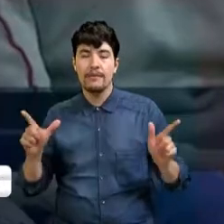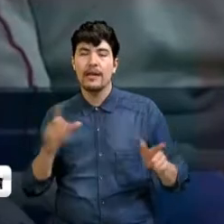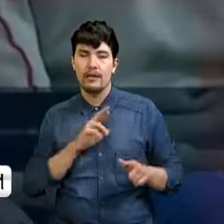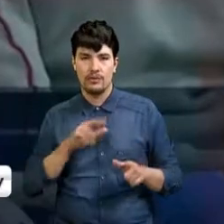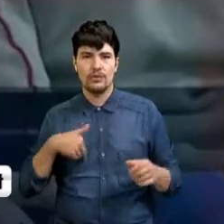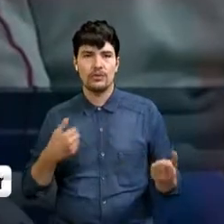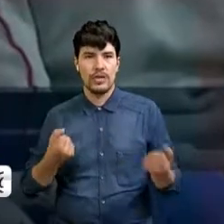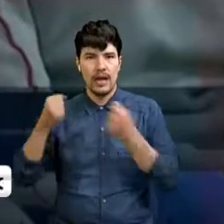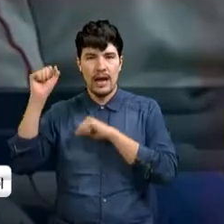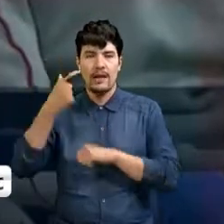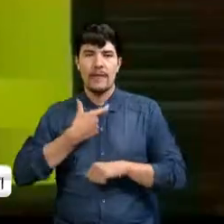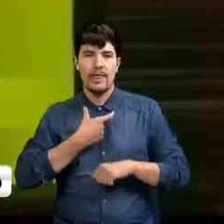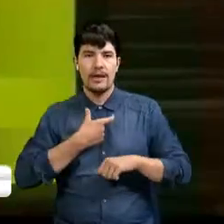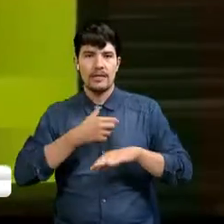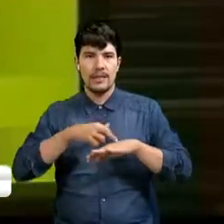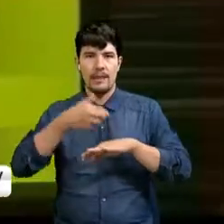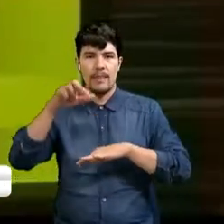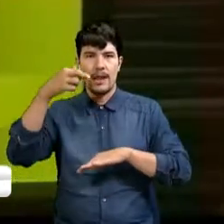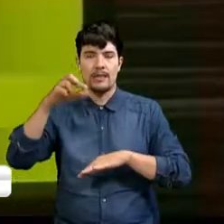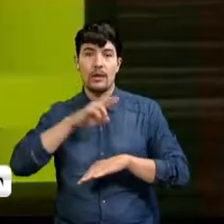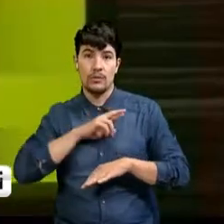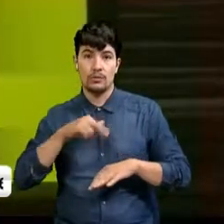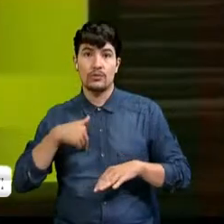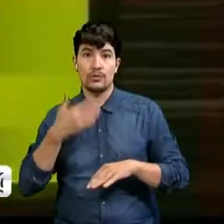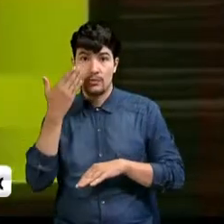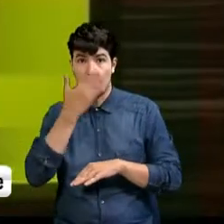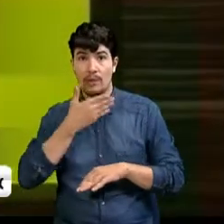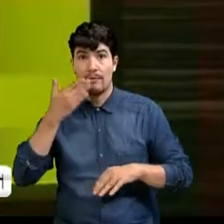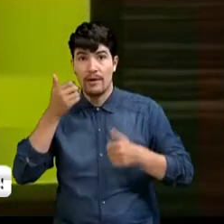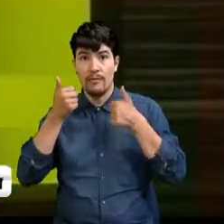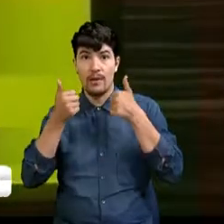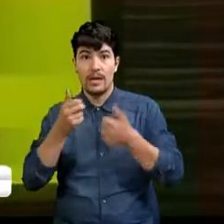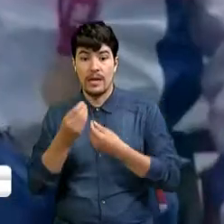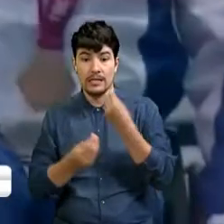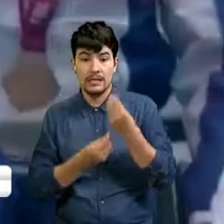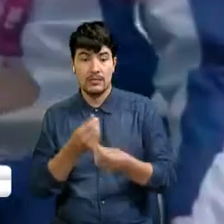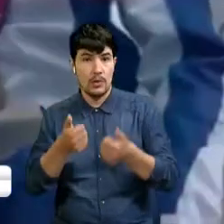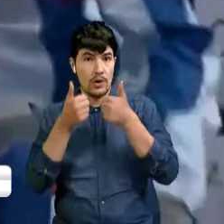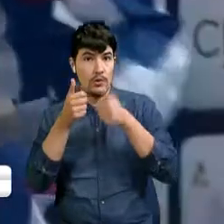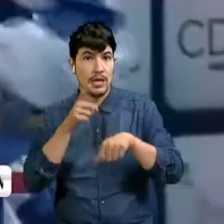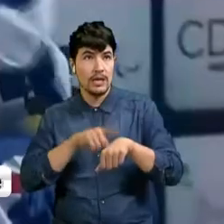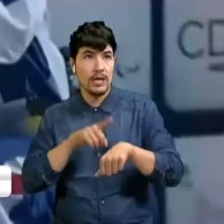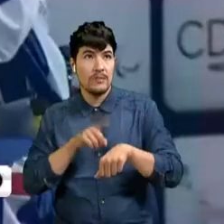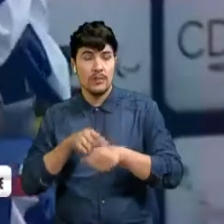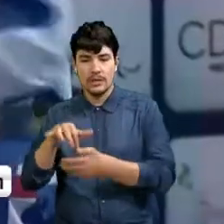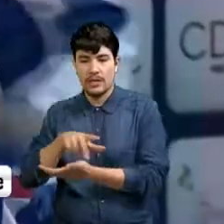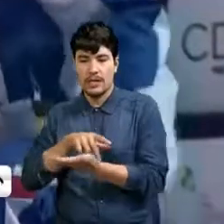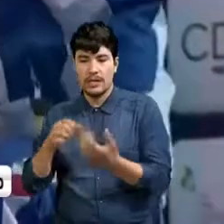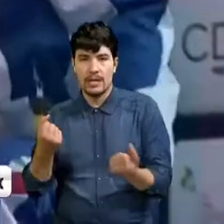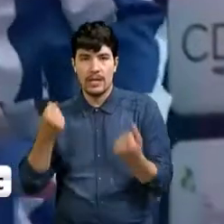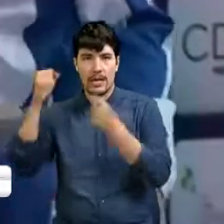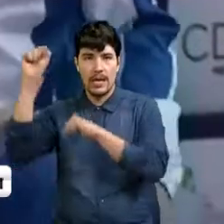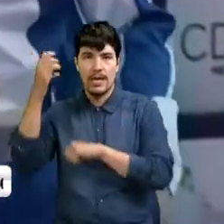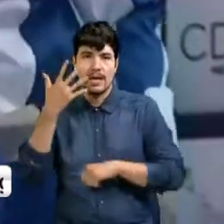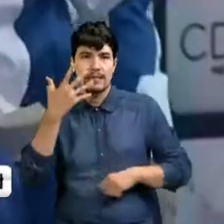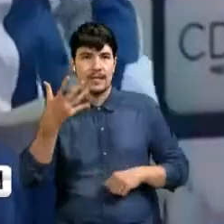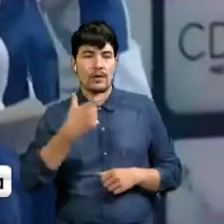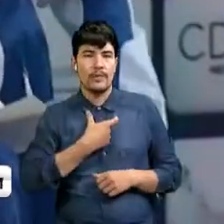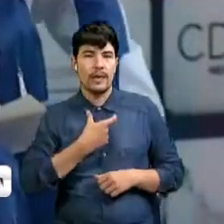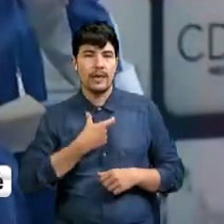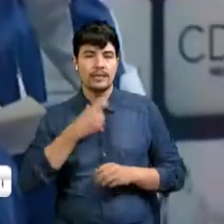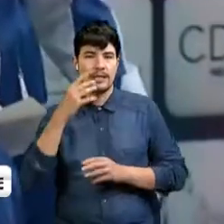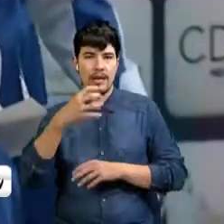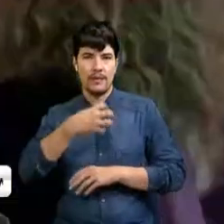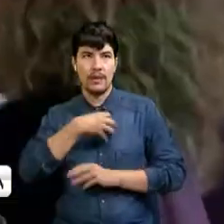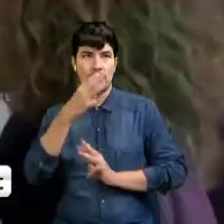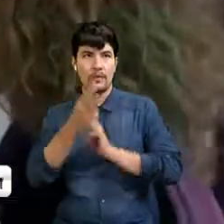buena, hicimos un buen tiempo. Santander suma 5 medallas en este campeonato mundial, a la